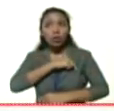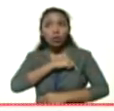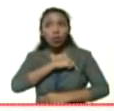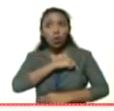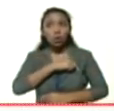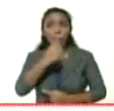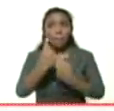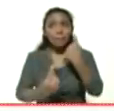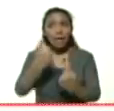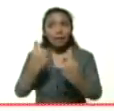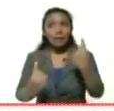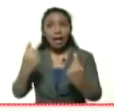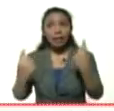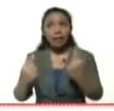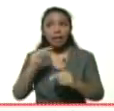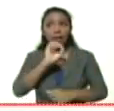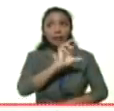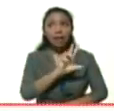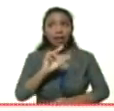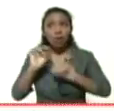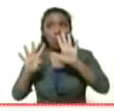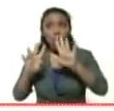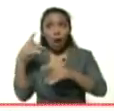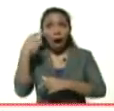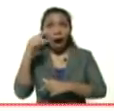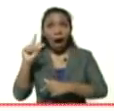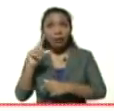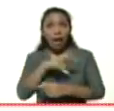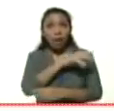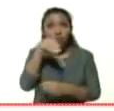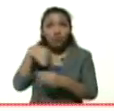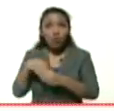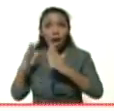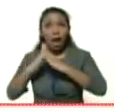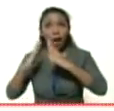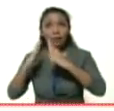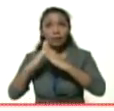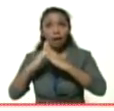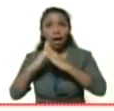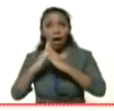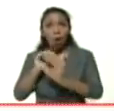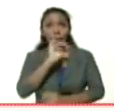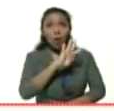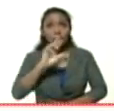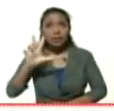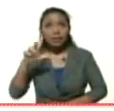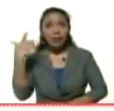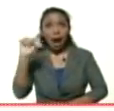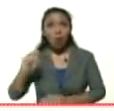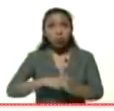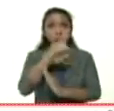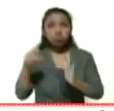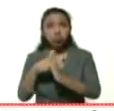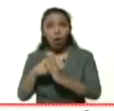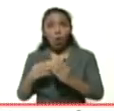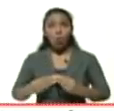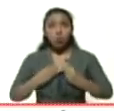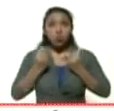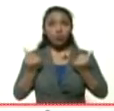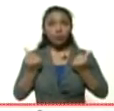nuestras pacientes. 39 se encuentran en aislamiento domiciliario, 43 están completamente